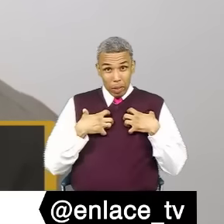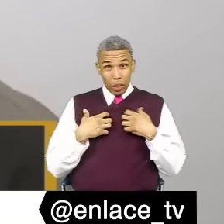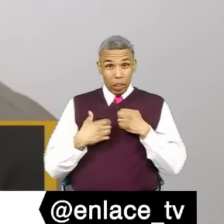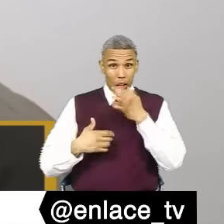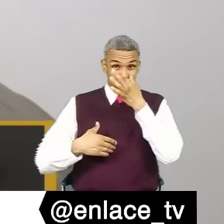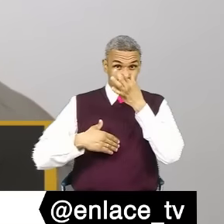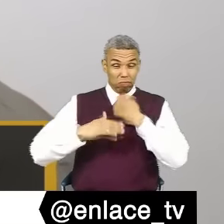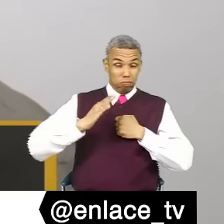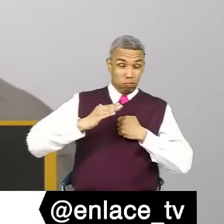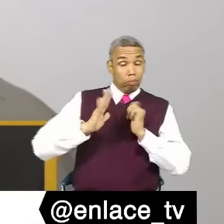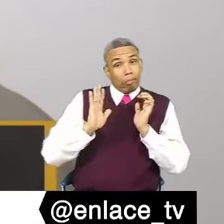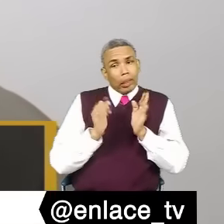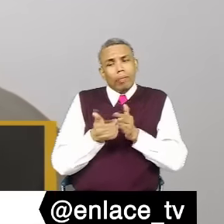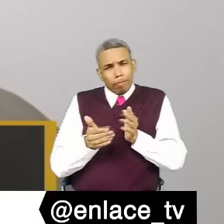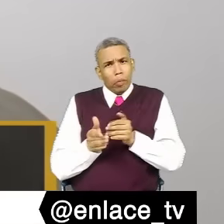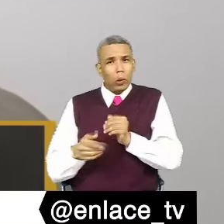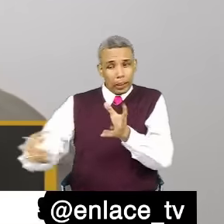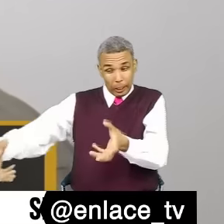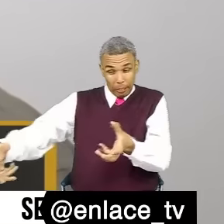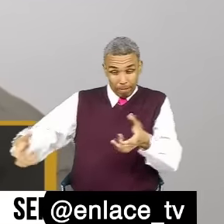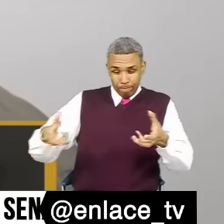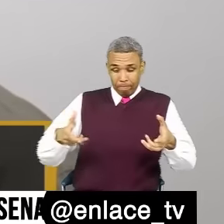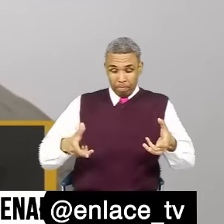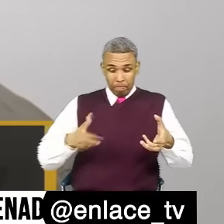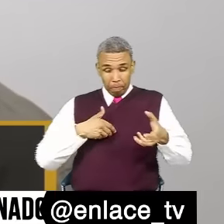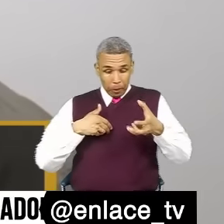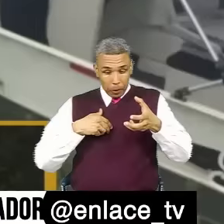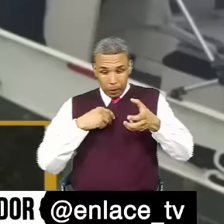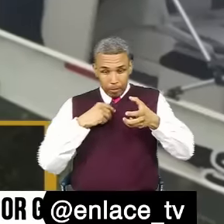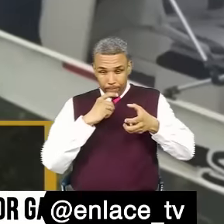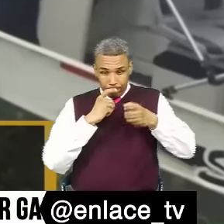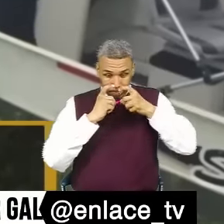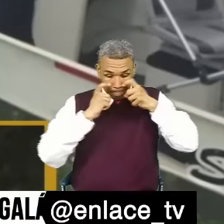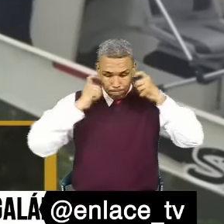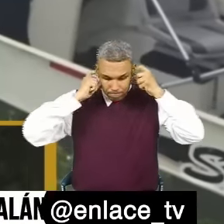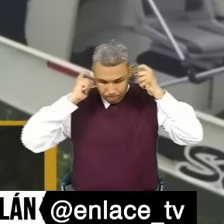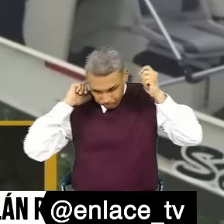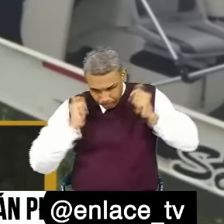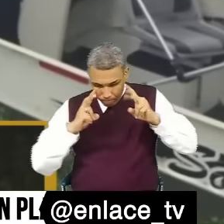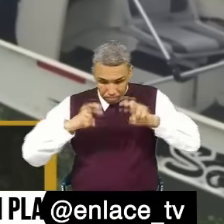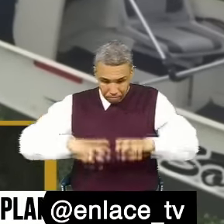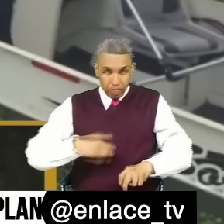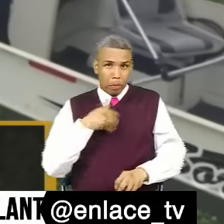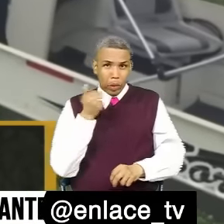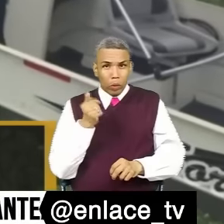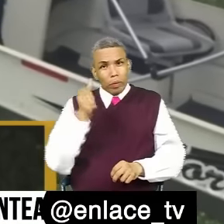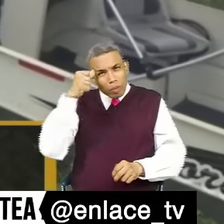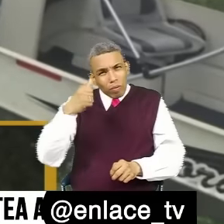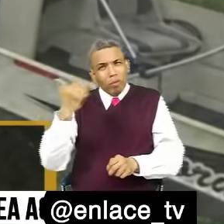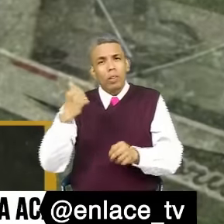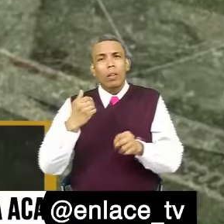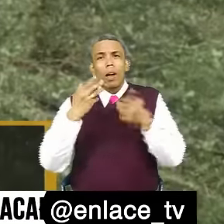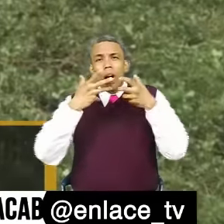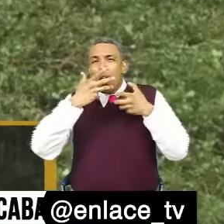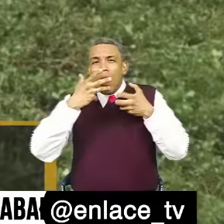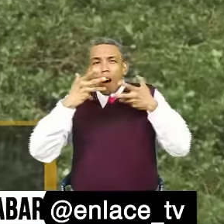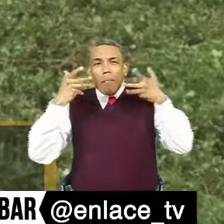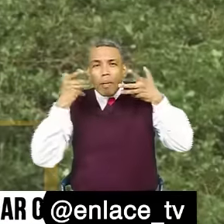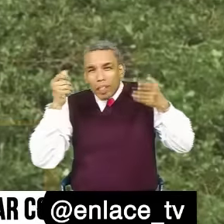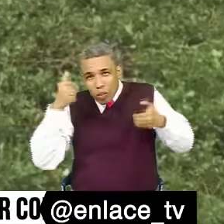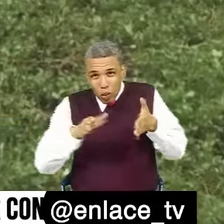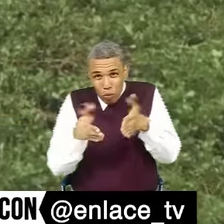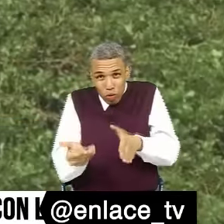para determinar niveles de contaminantes y especificar la causa de muerte. Como se recordará, el último caso conocido de la muerte de un manatí se dio en zona rural